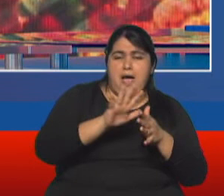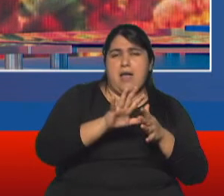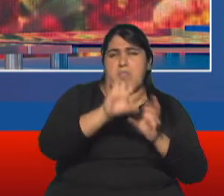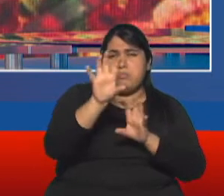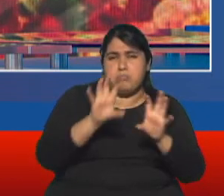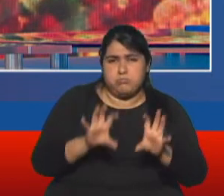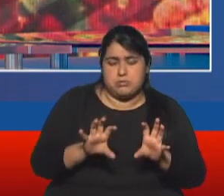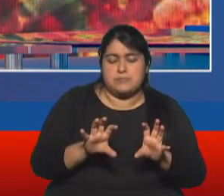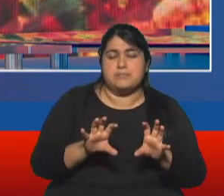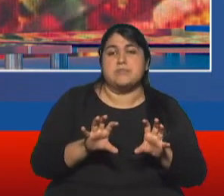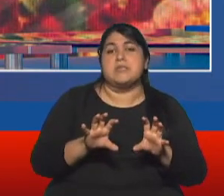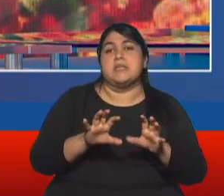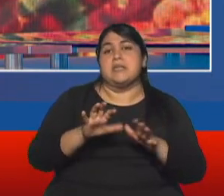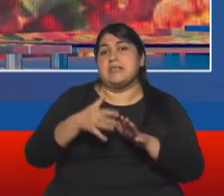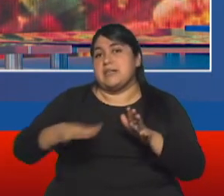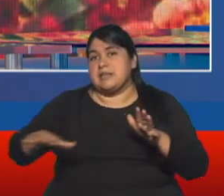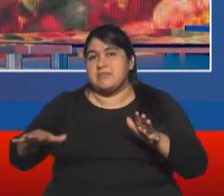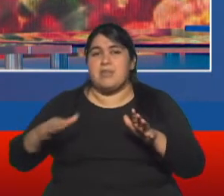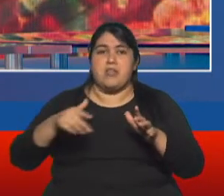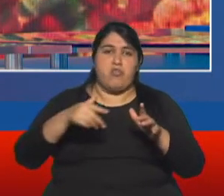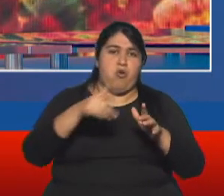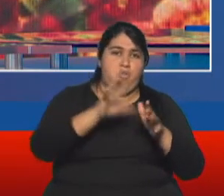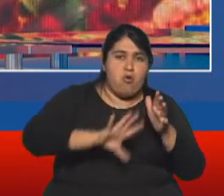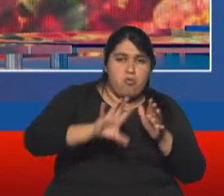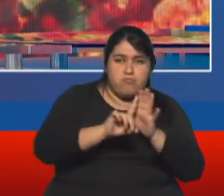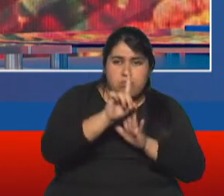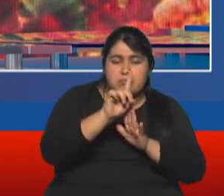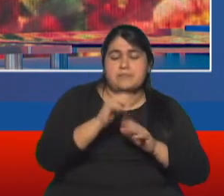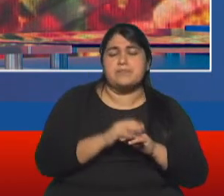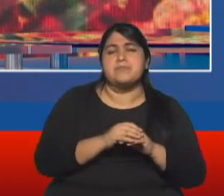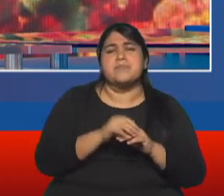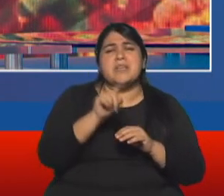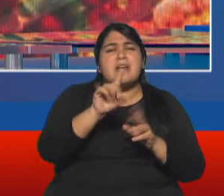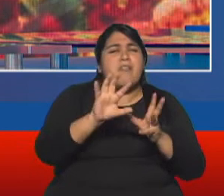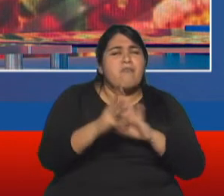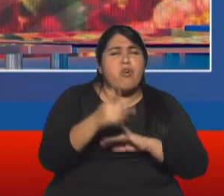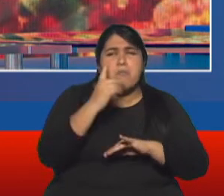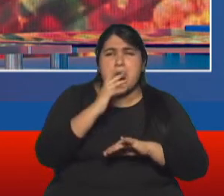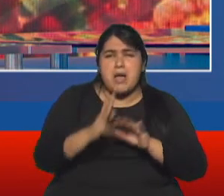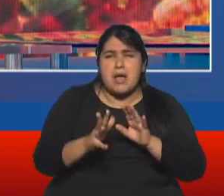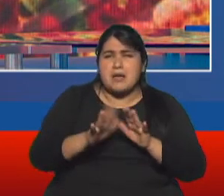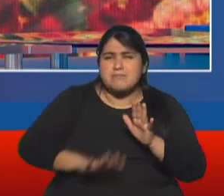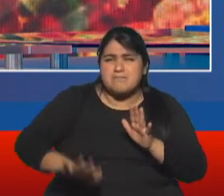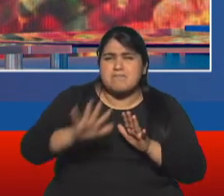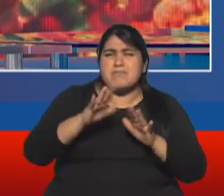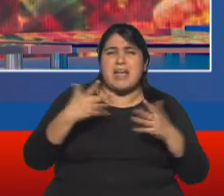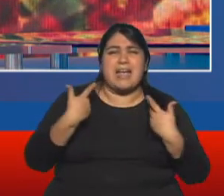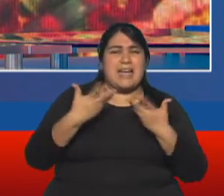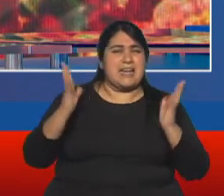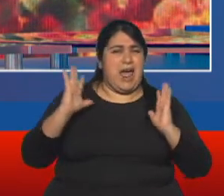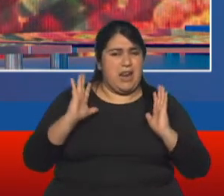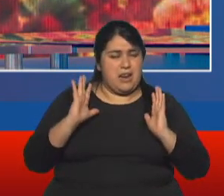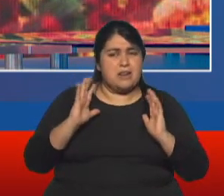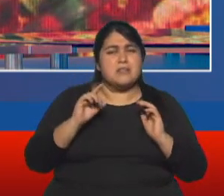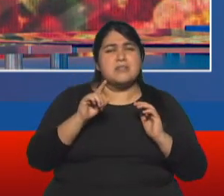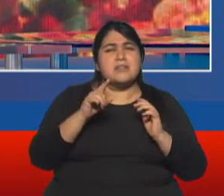el Mar de China y en el Indo-Pacífico. En un plano más global, la confrontación, el conflicto, la cooperación, todas